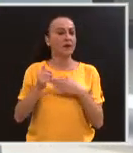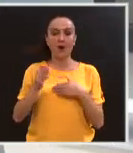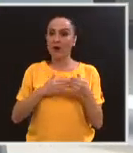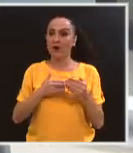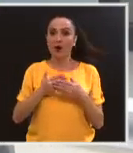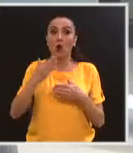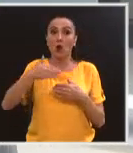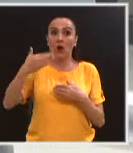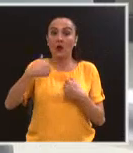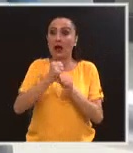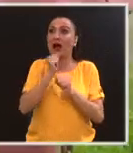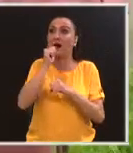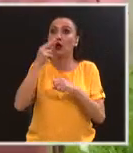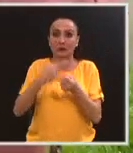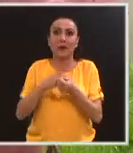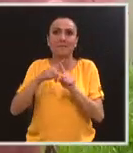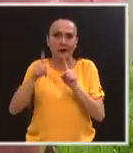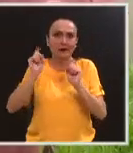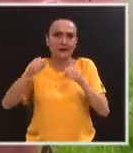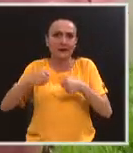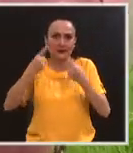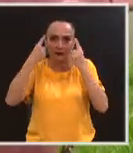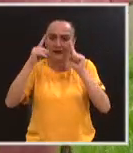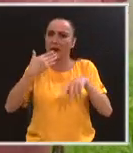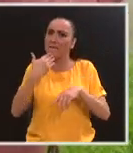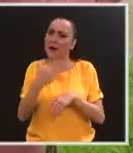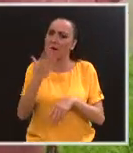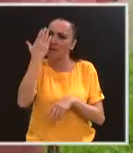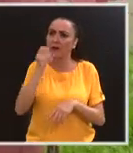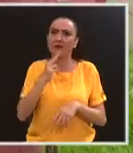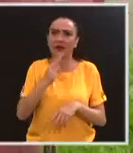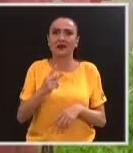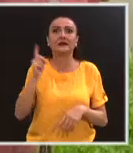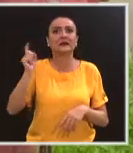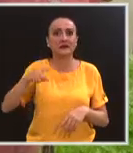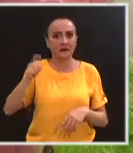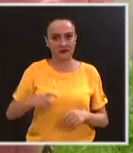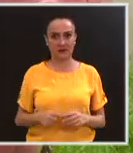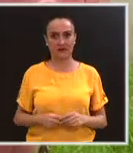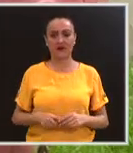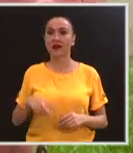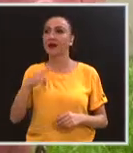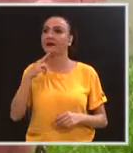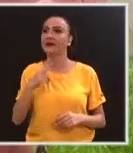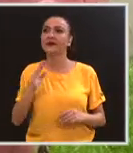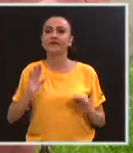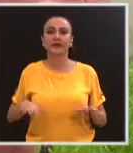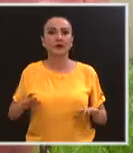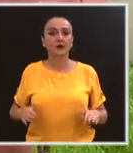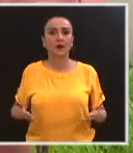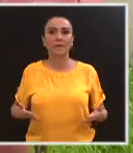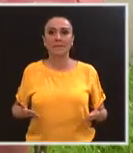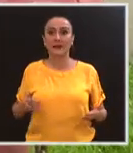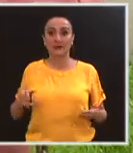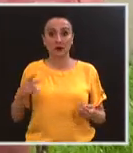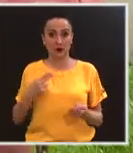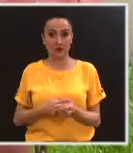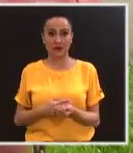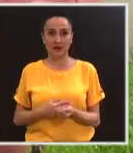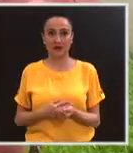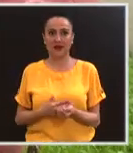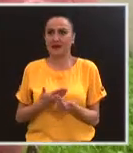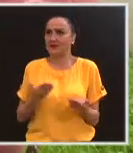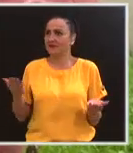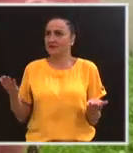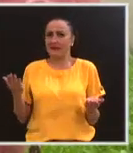Cuándo se haga el hospital pero que se haga está bien mal porque la verdad que se está necesitando la verdad que esto este hospital a lo menos como está